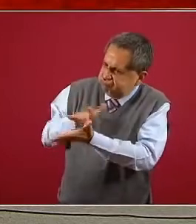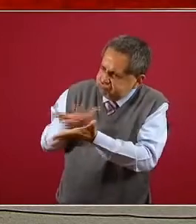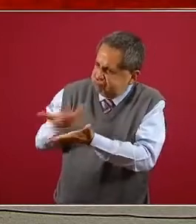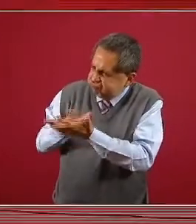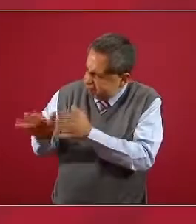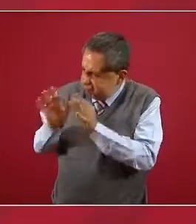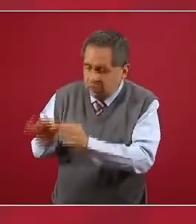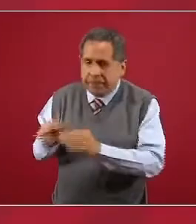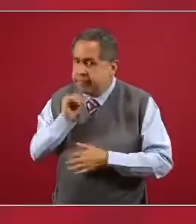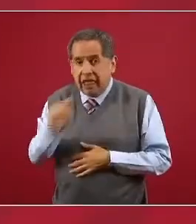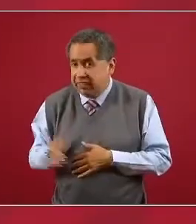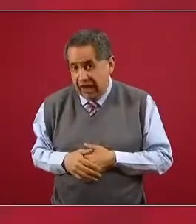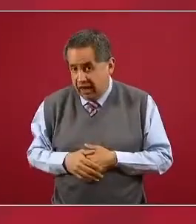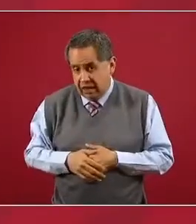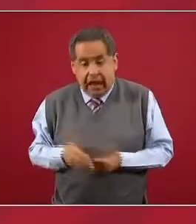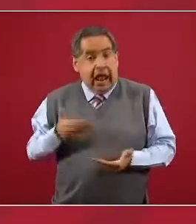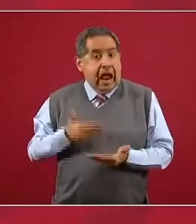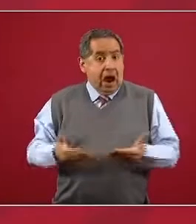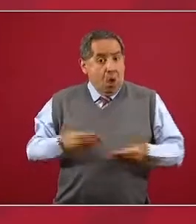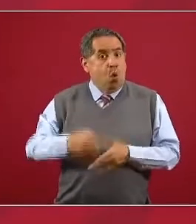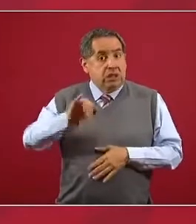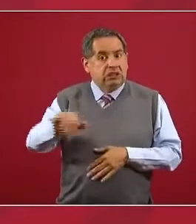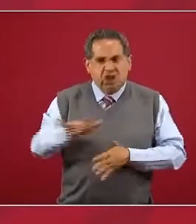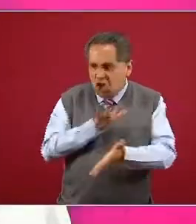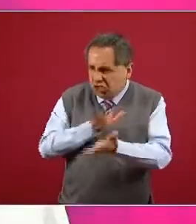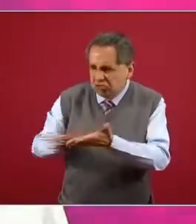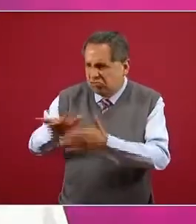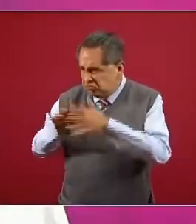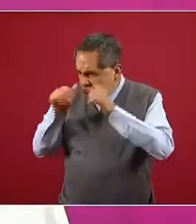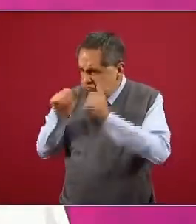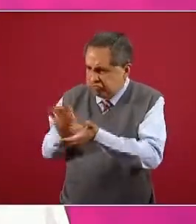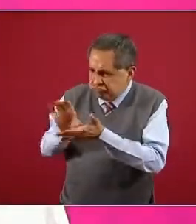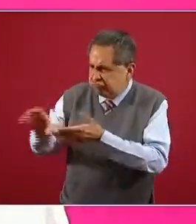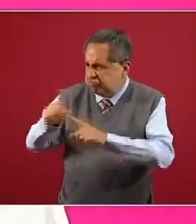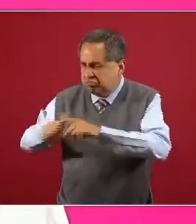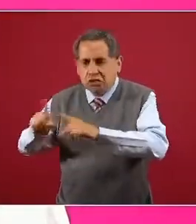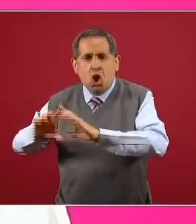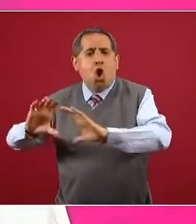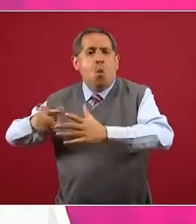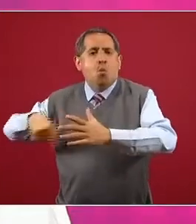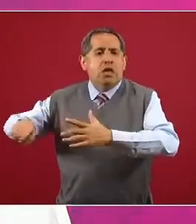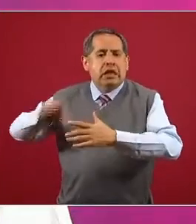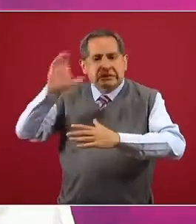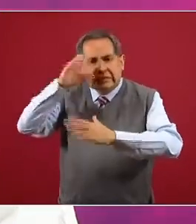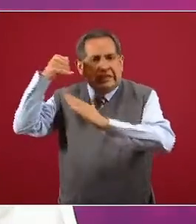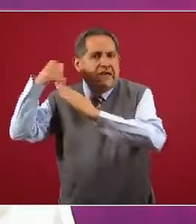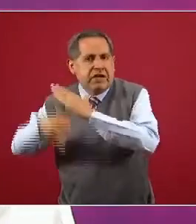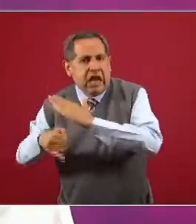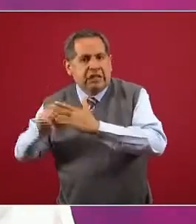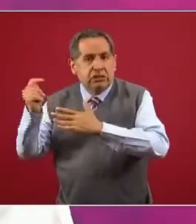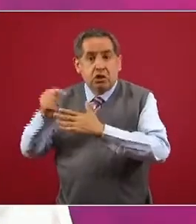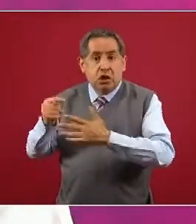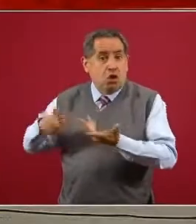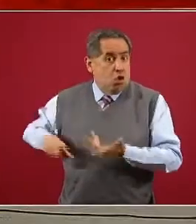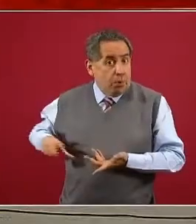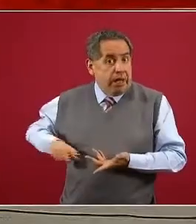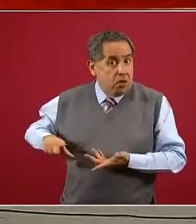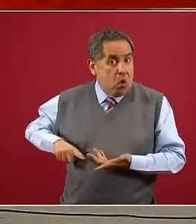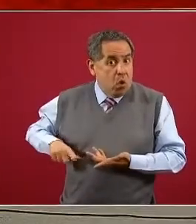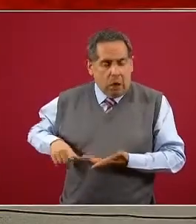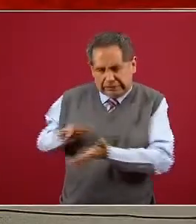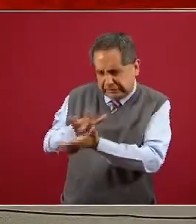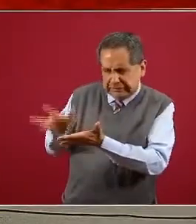ahora en el desarrollo y estímulo a las comunidades científicas y tecnológicas públicas, de las